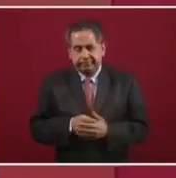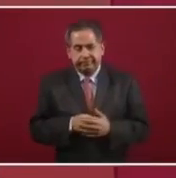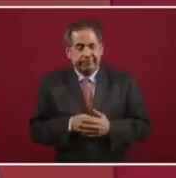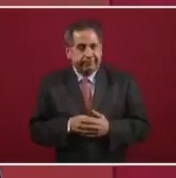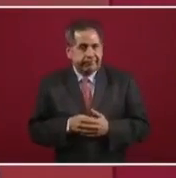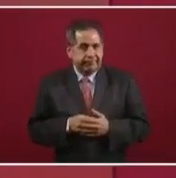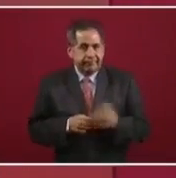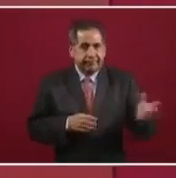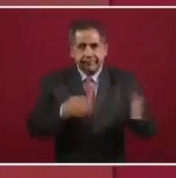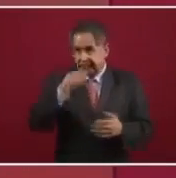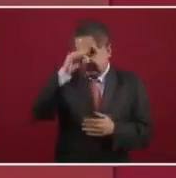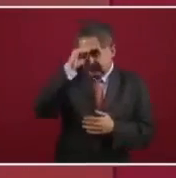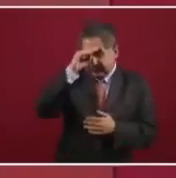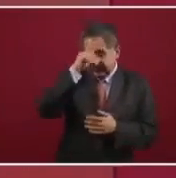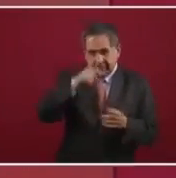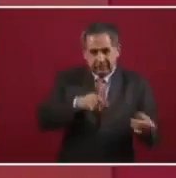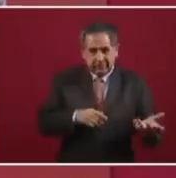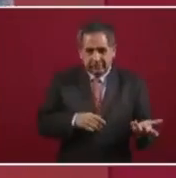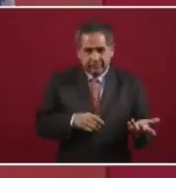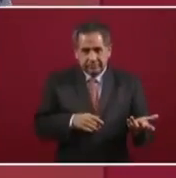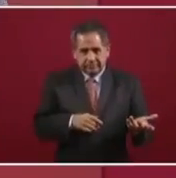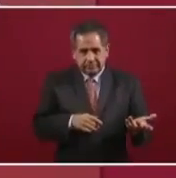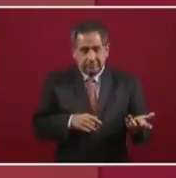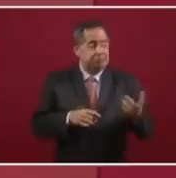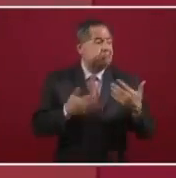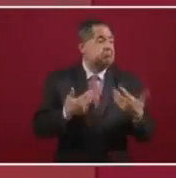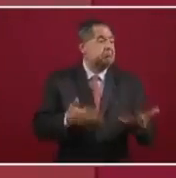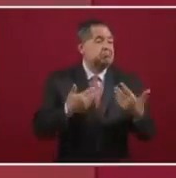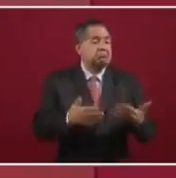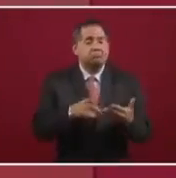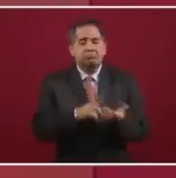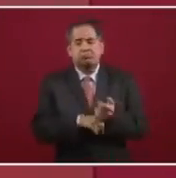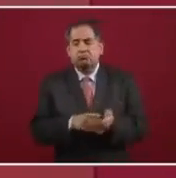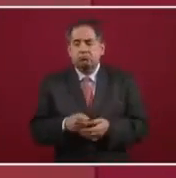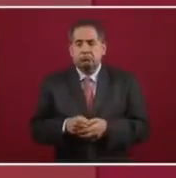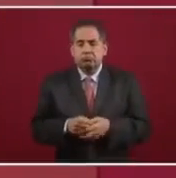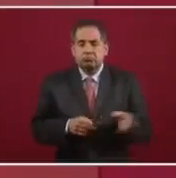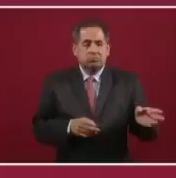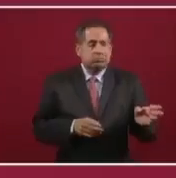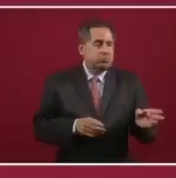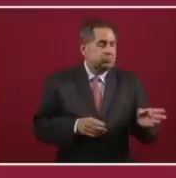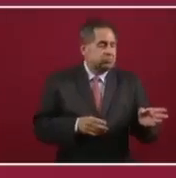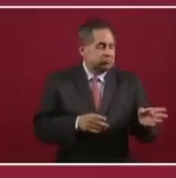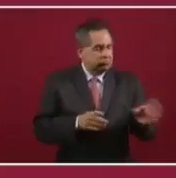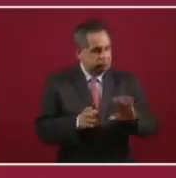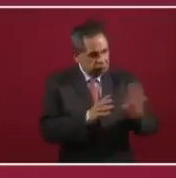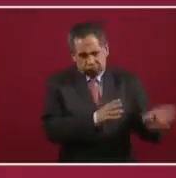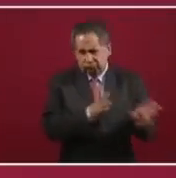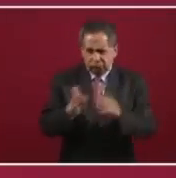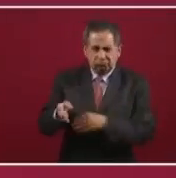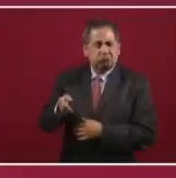de pensar que solo siendo buenos podemos ser felices.